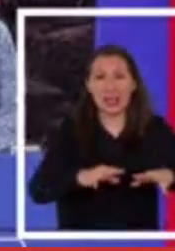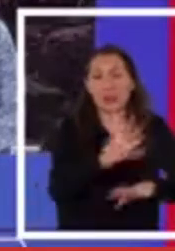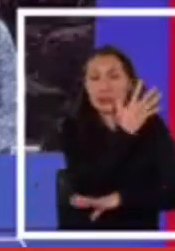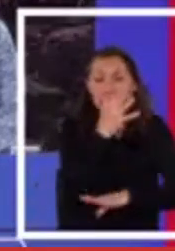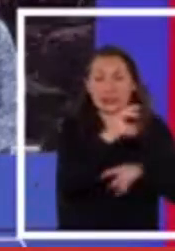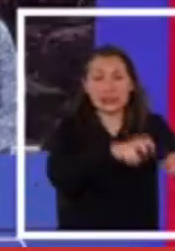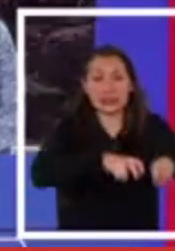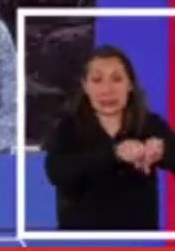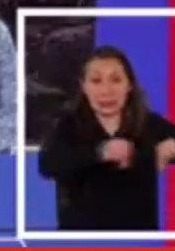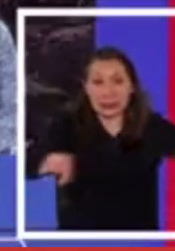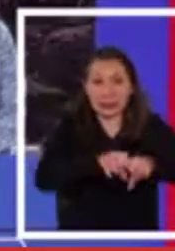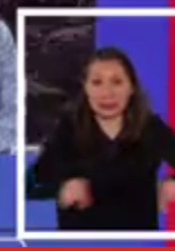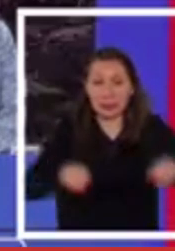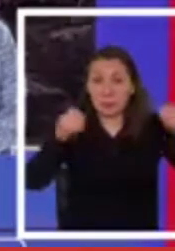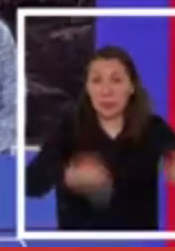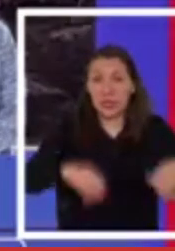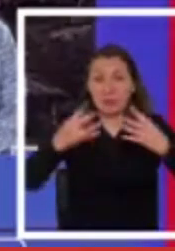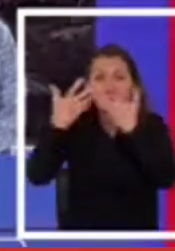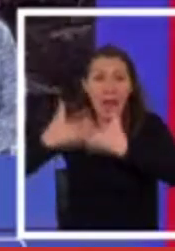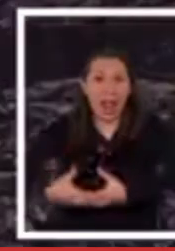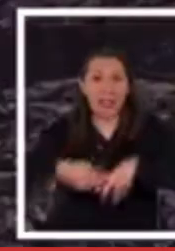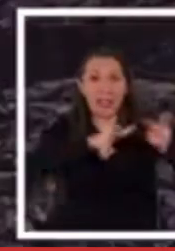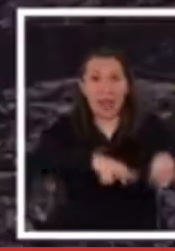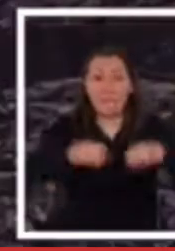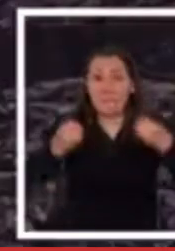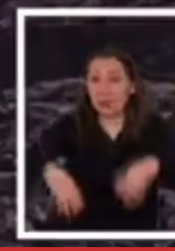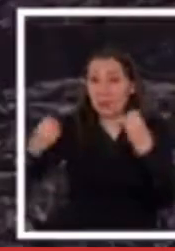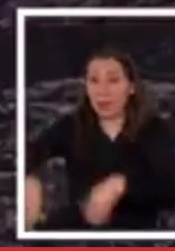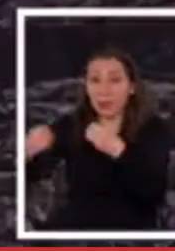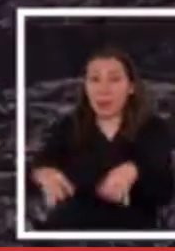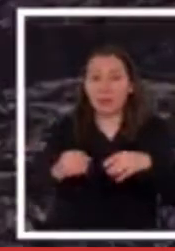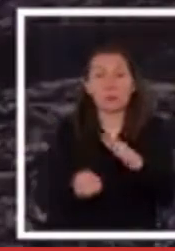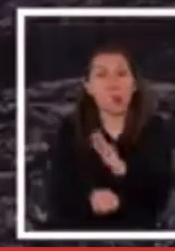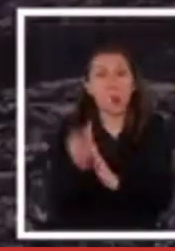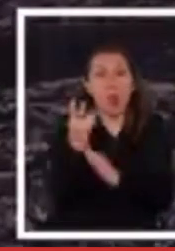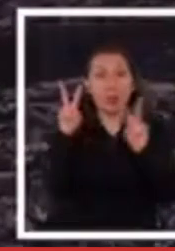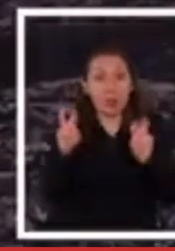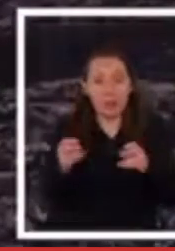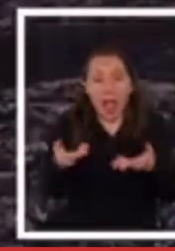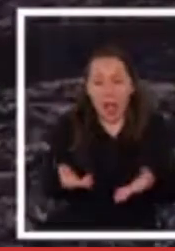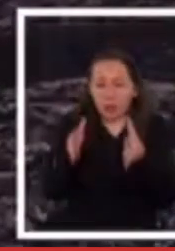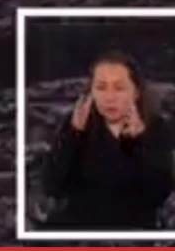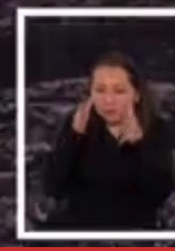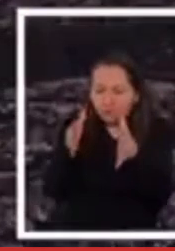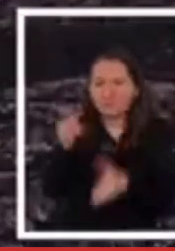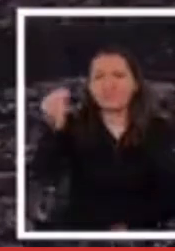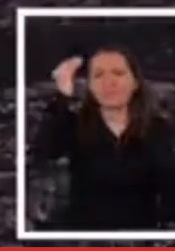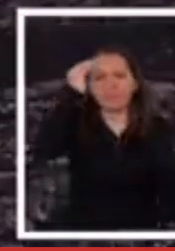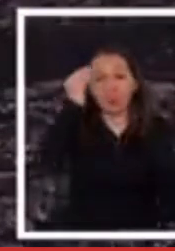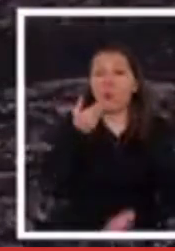packing maquinaria agrícola entonces ahí hay dimensiones nuevas que también tenemos que tener en consideración